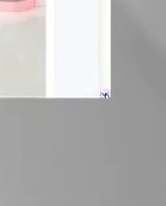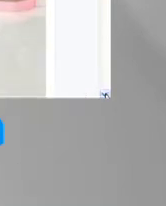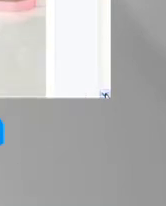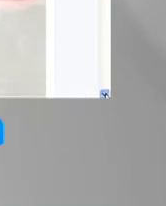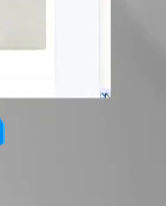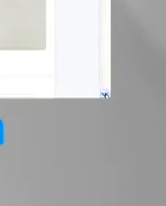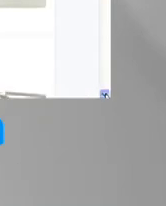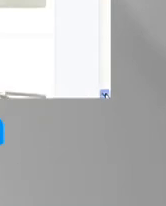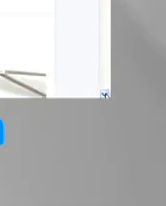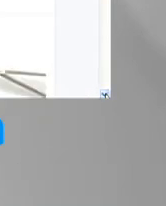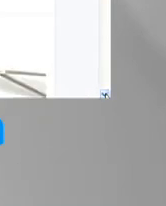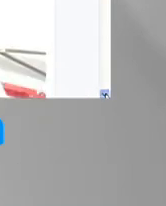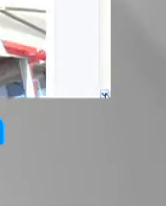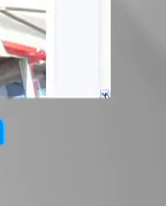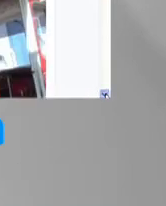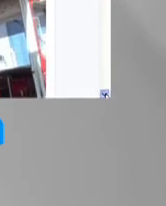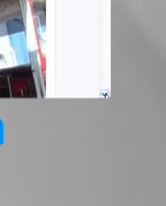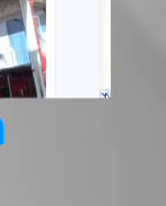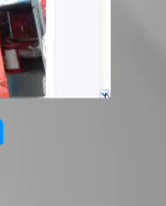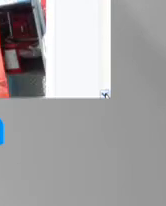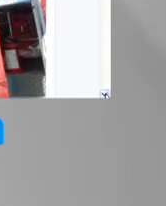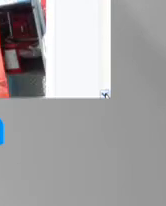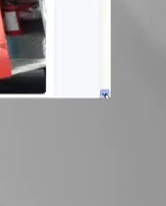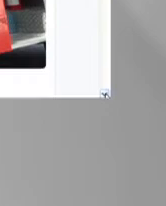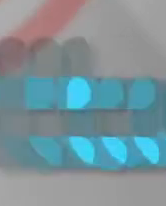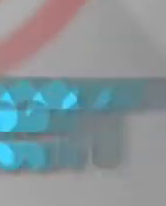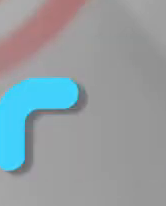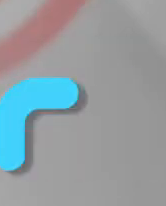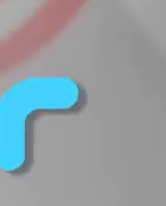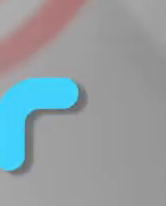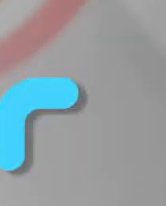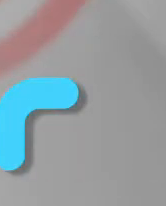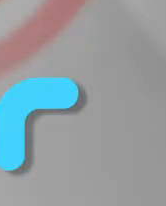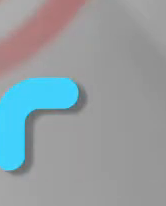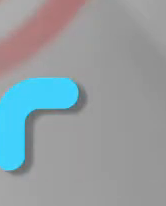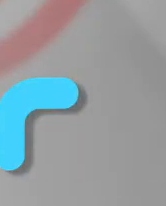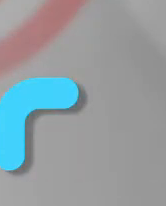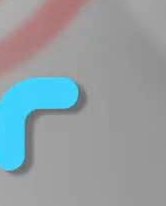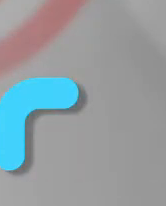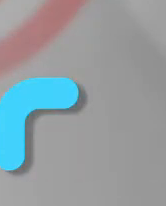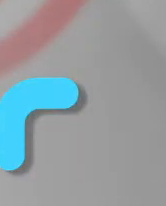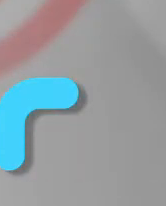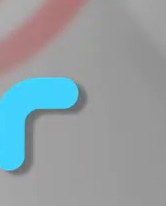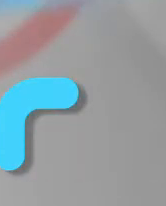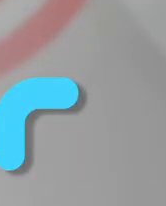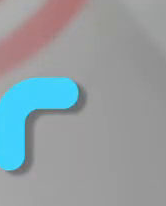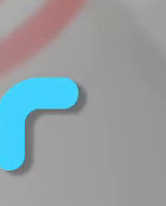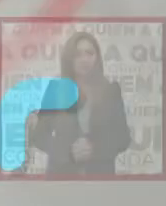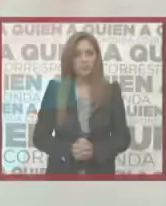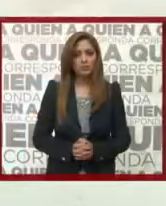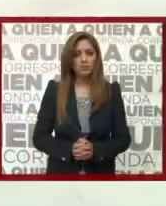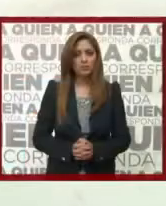Garralda. Envía fotos, video y describe tu denuncia en arroba Jorge Garralda.